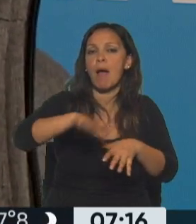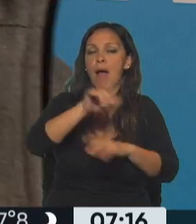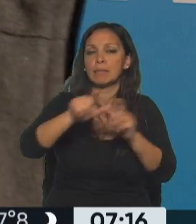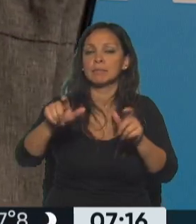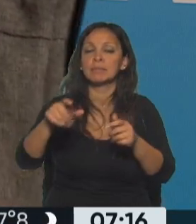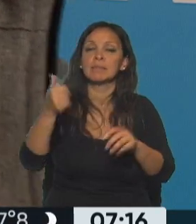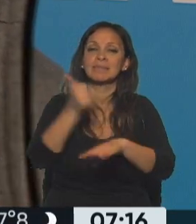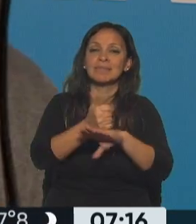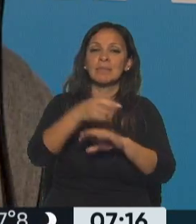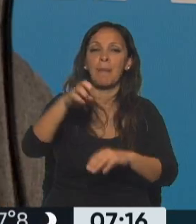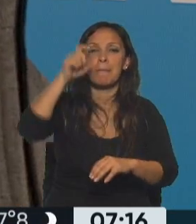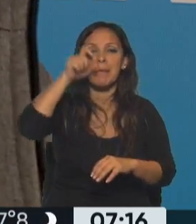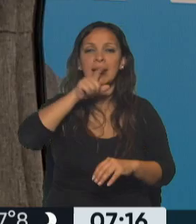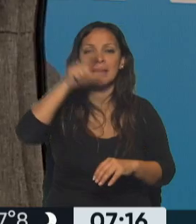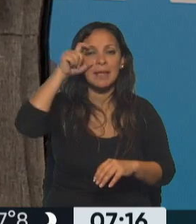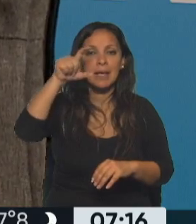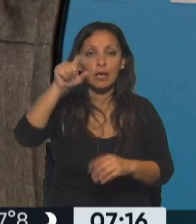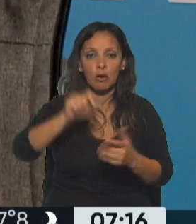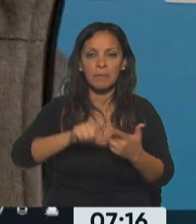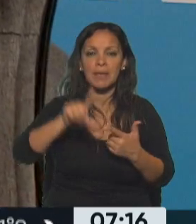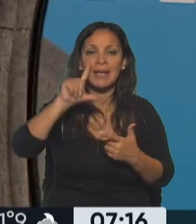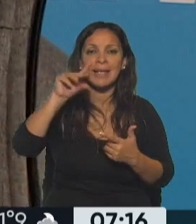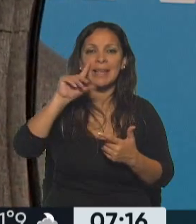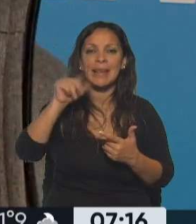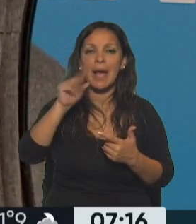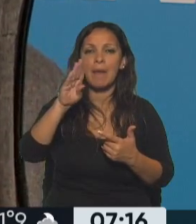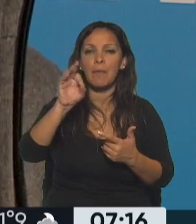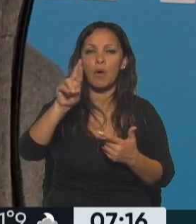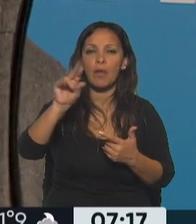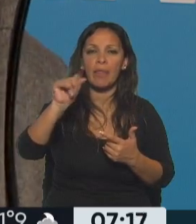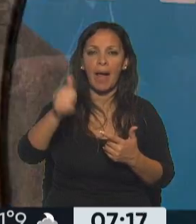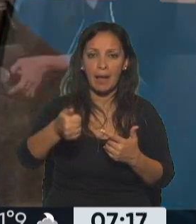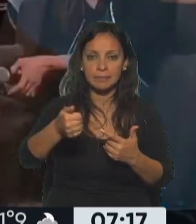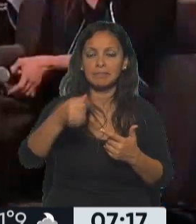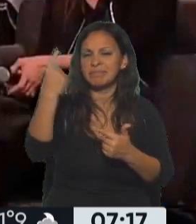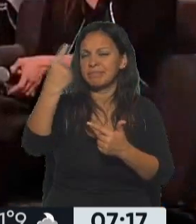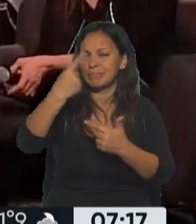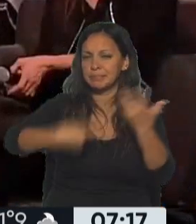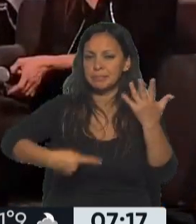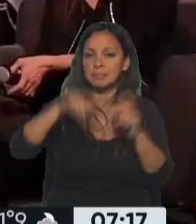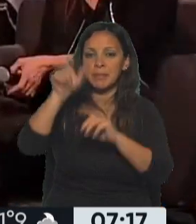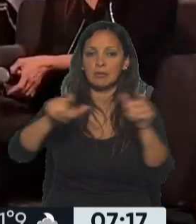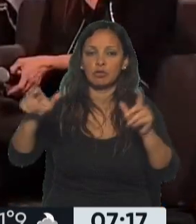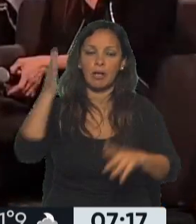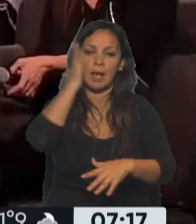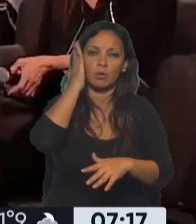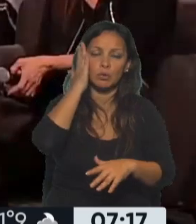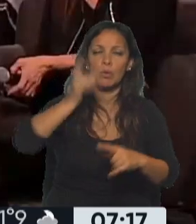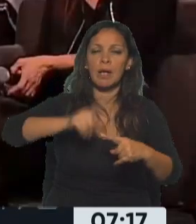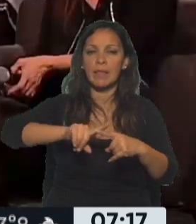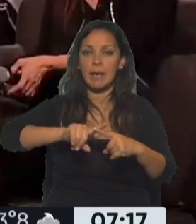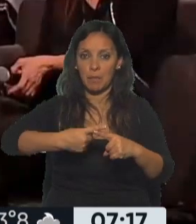Peteco, de Lidia Borda, de tantos talentos y tanta gente de la cultura, de la